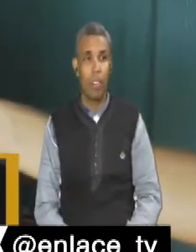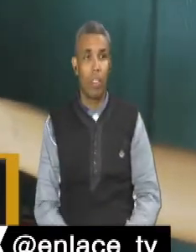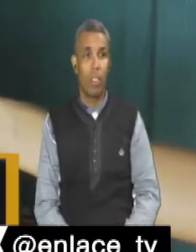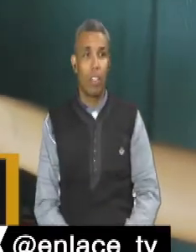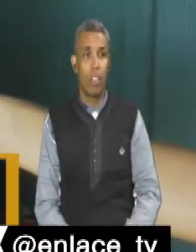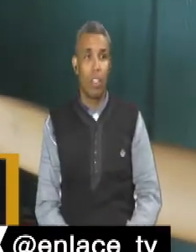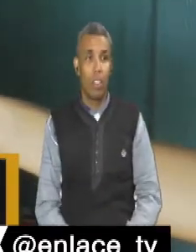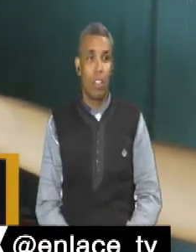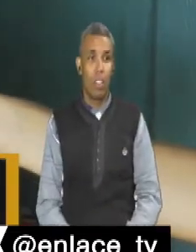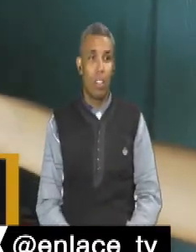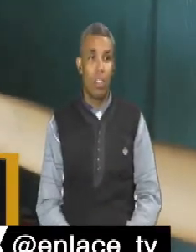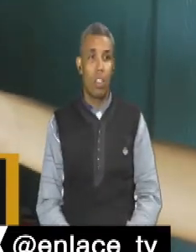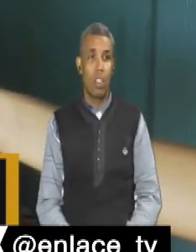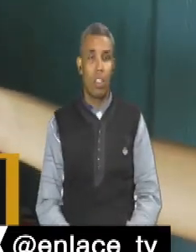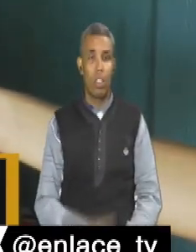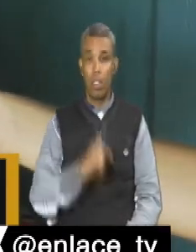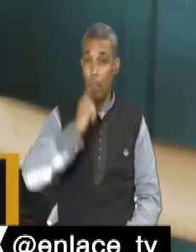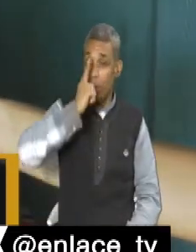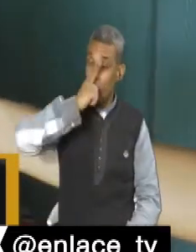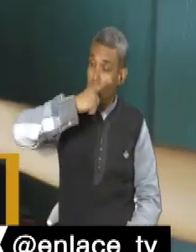he pasado una vida muy dura.